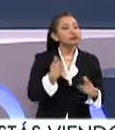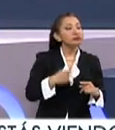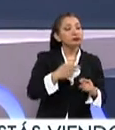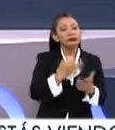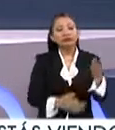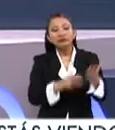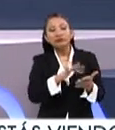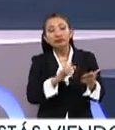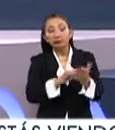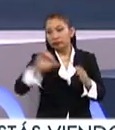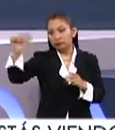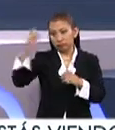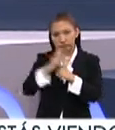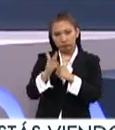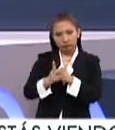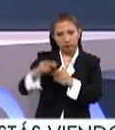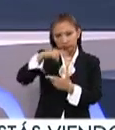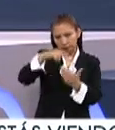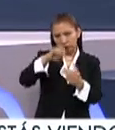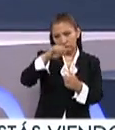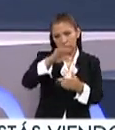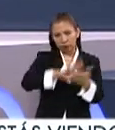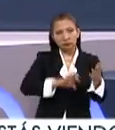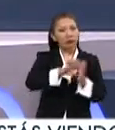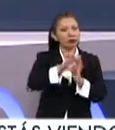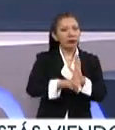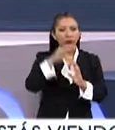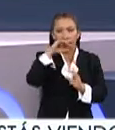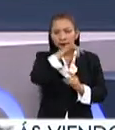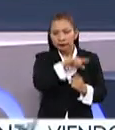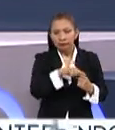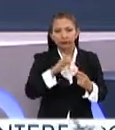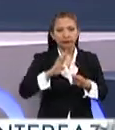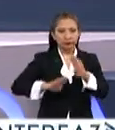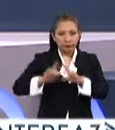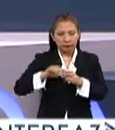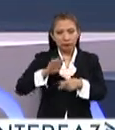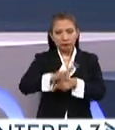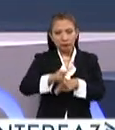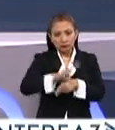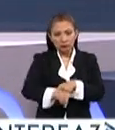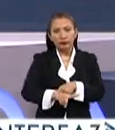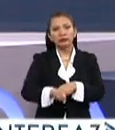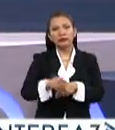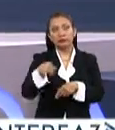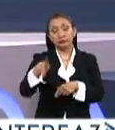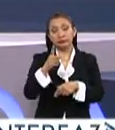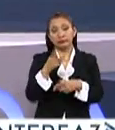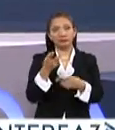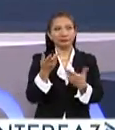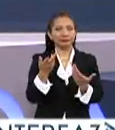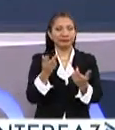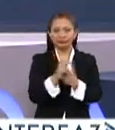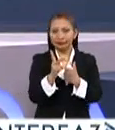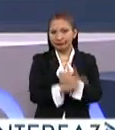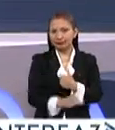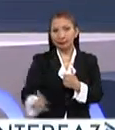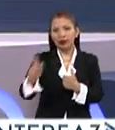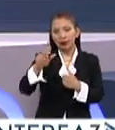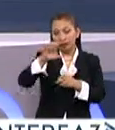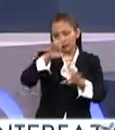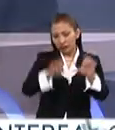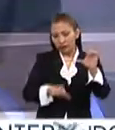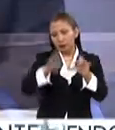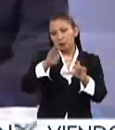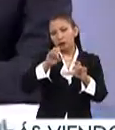analfabetismo, como lo han hecho otros países de la región. Por ejemplo, Cuba. Bolivia, Venezuela, los países del eje